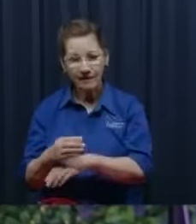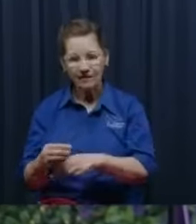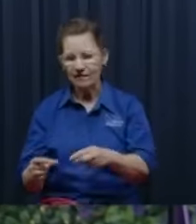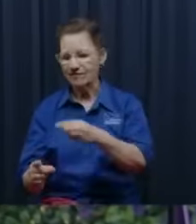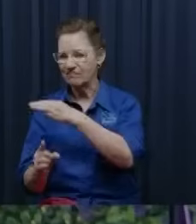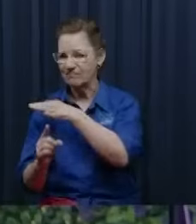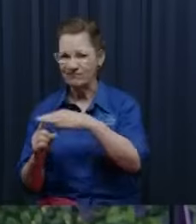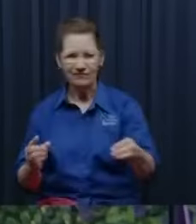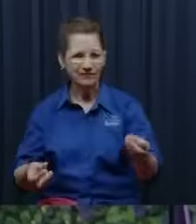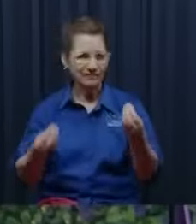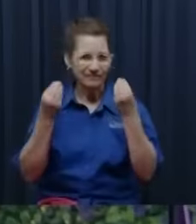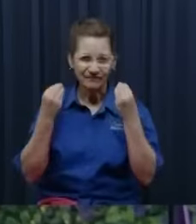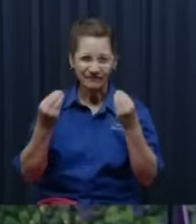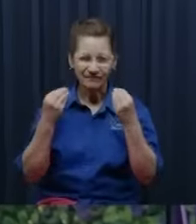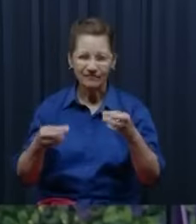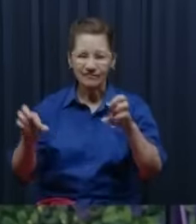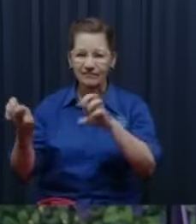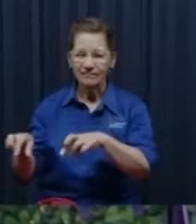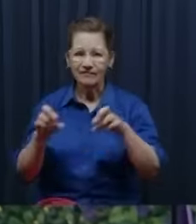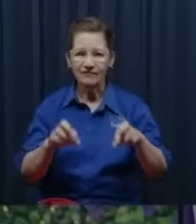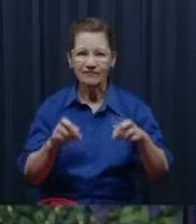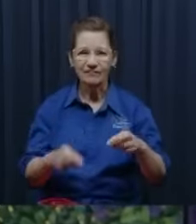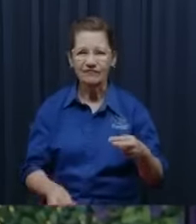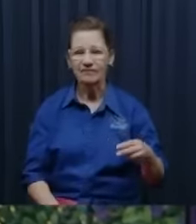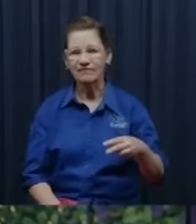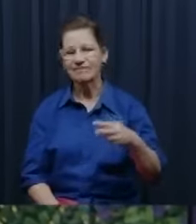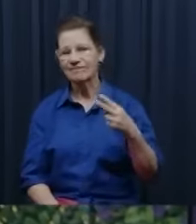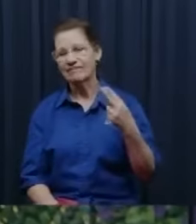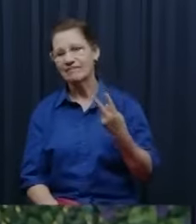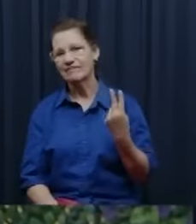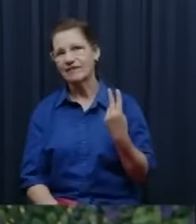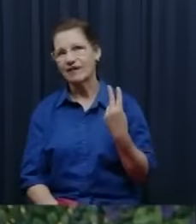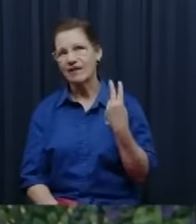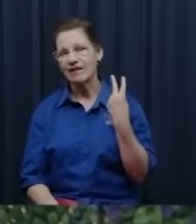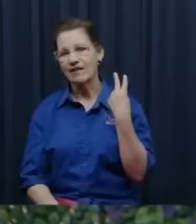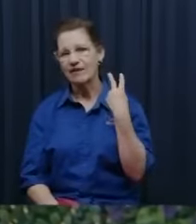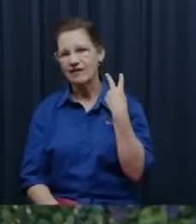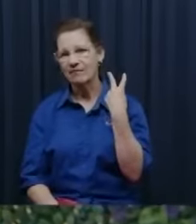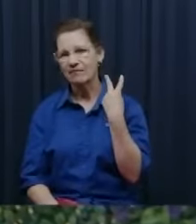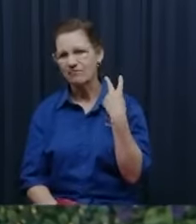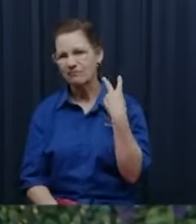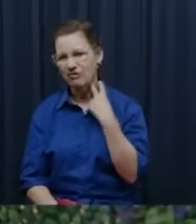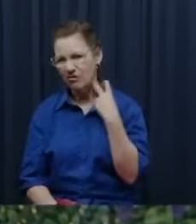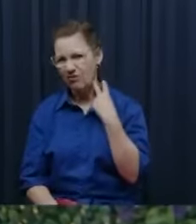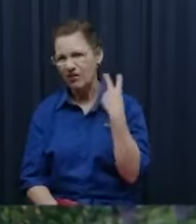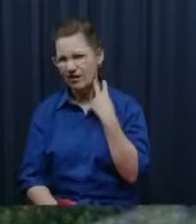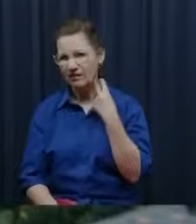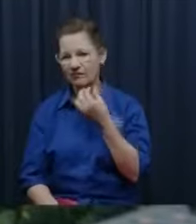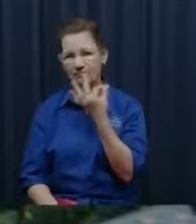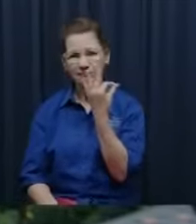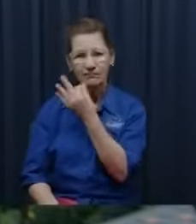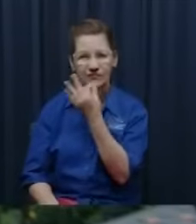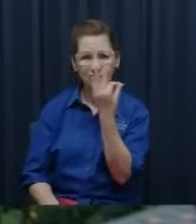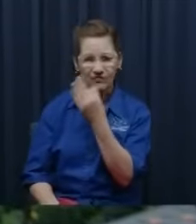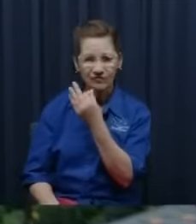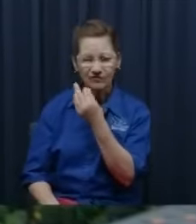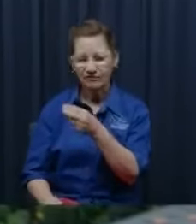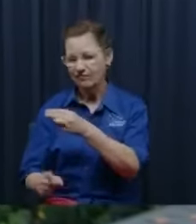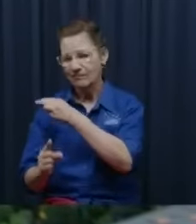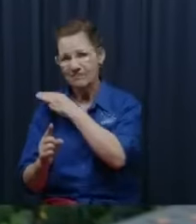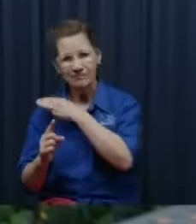desarmadas violan mujeres a las que estaban embarazadas les abren el vientre matan a los